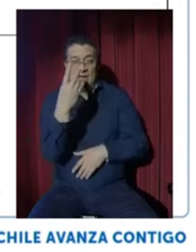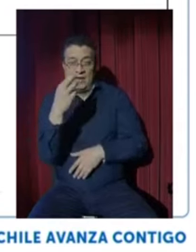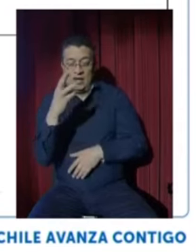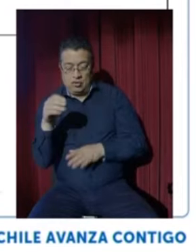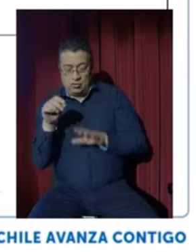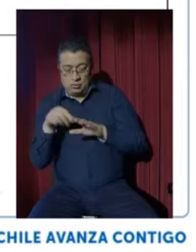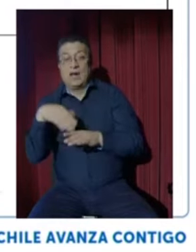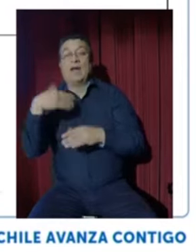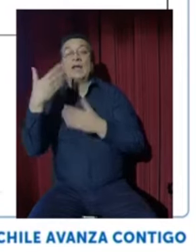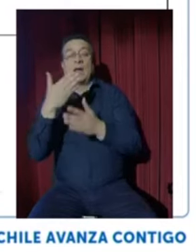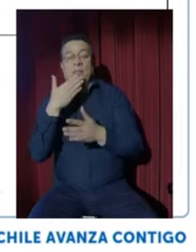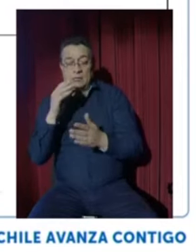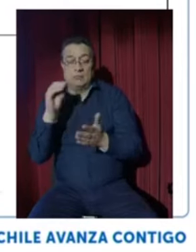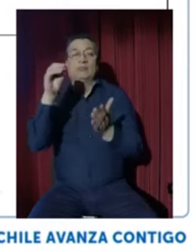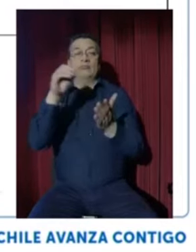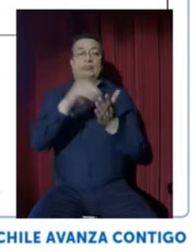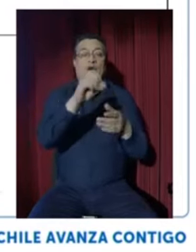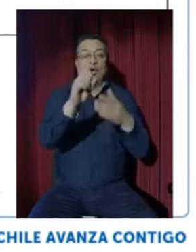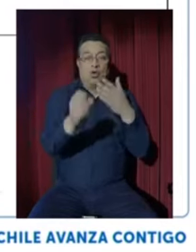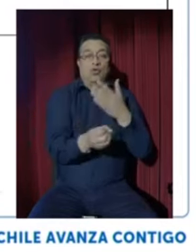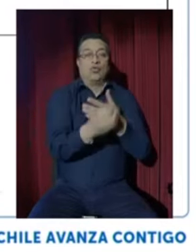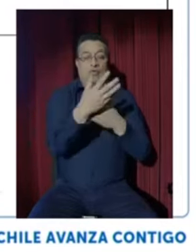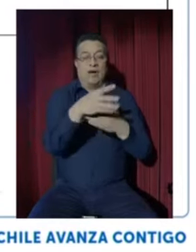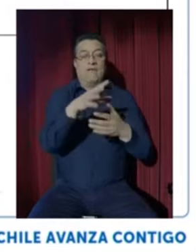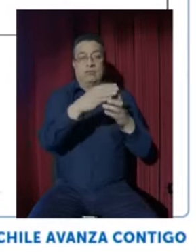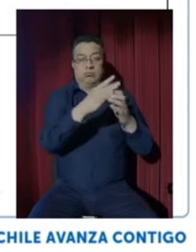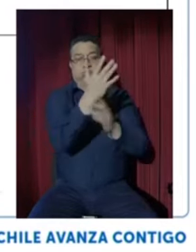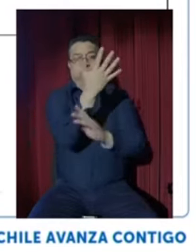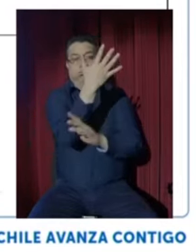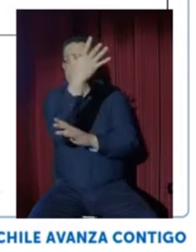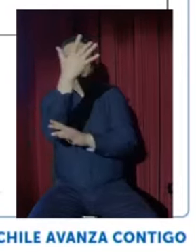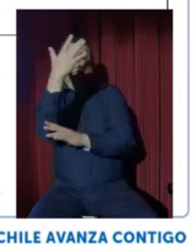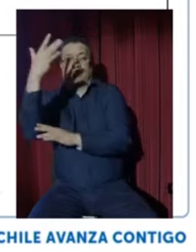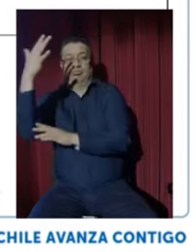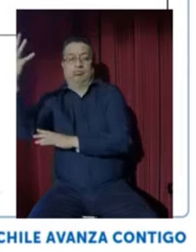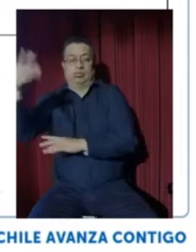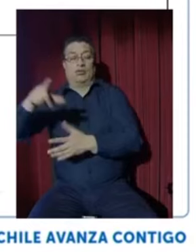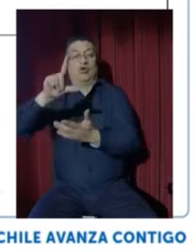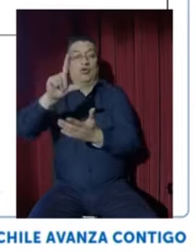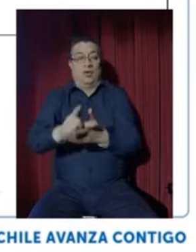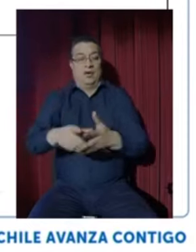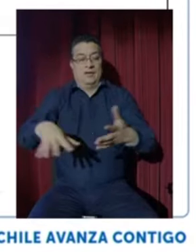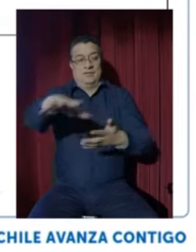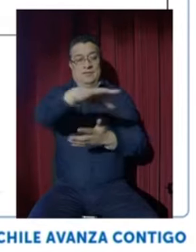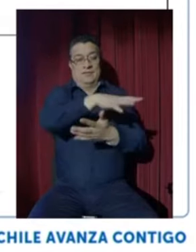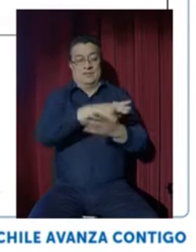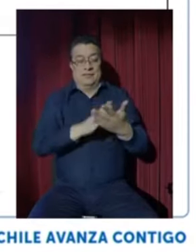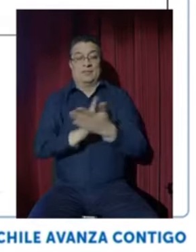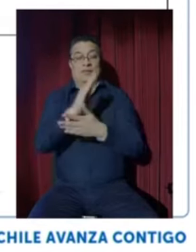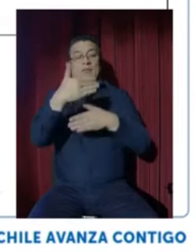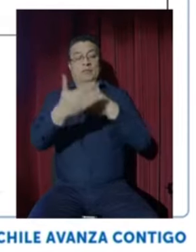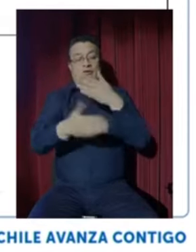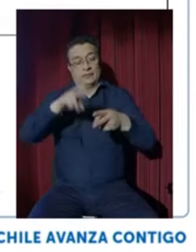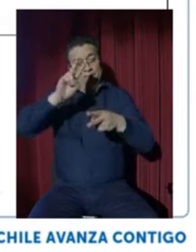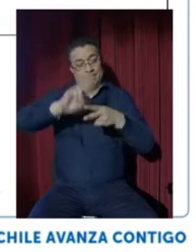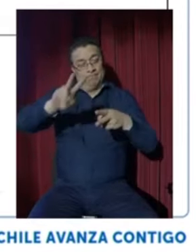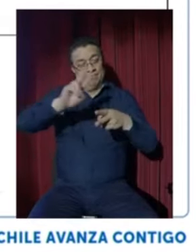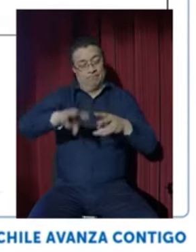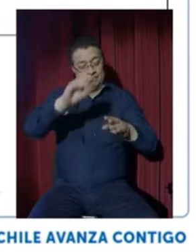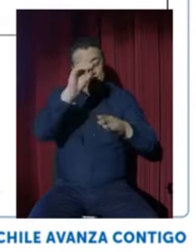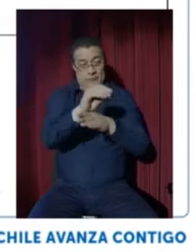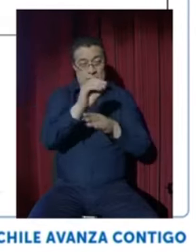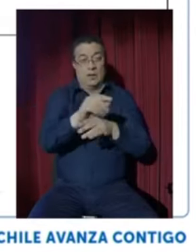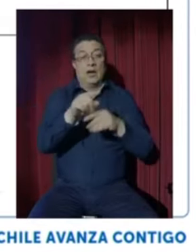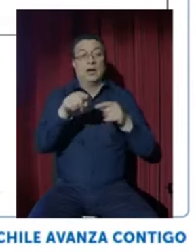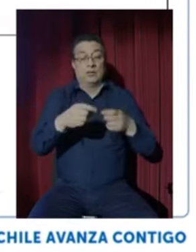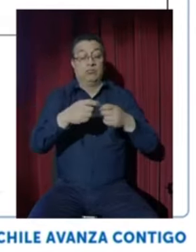establecimiento de de una nueva masa eh boscosa en algún sitio que donde se inicia un proceso de restauración tiene un